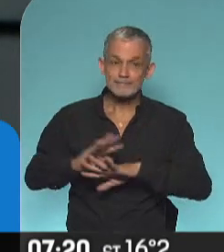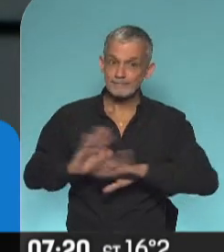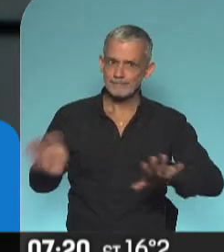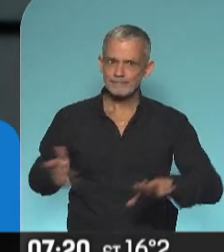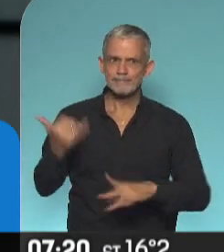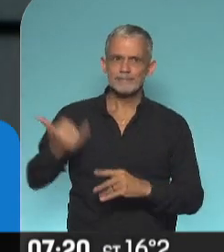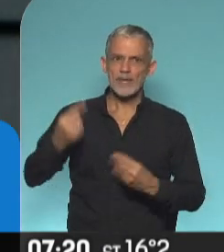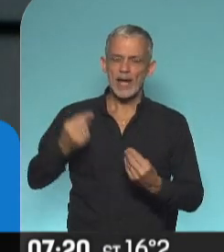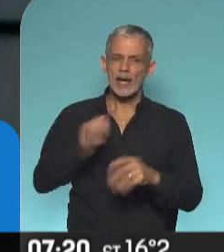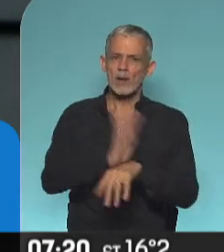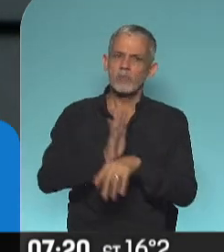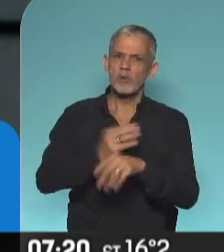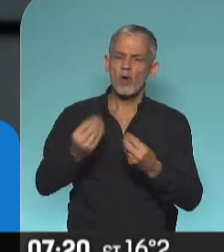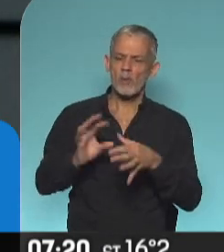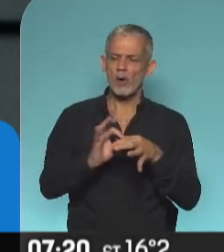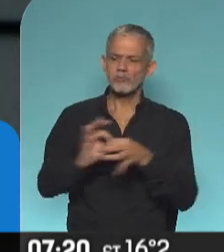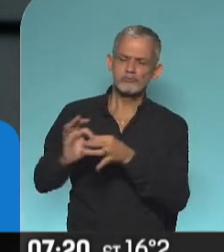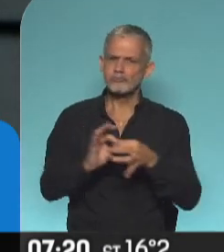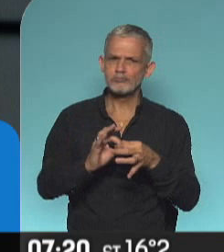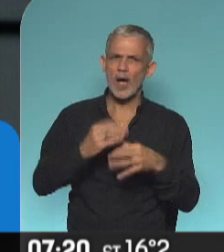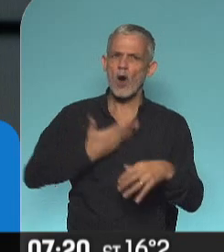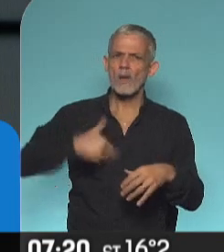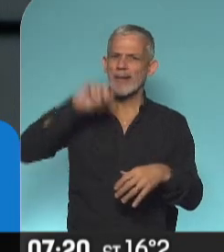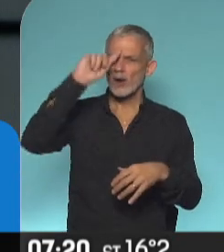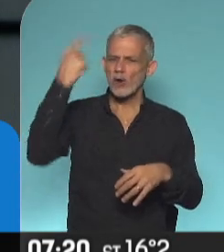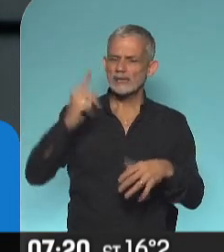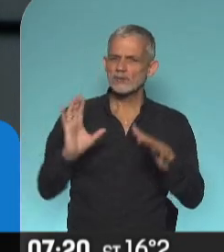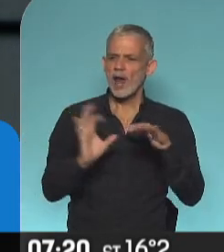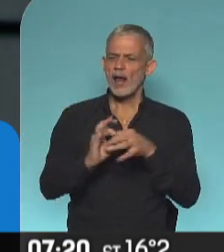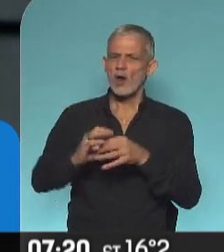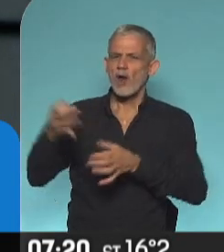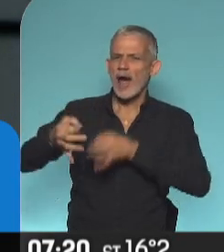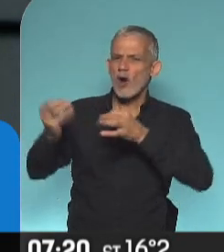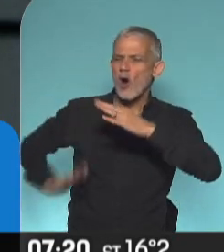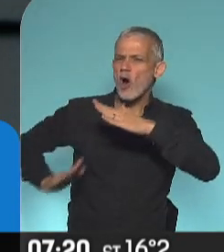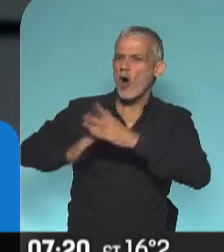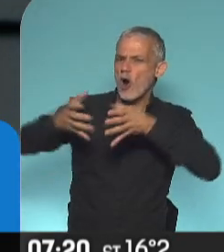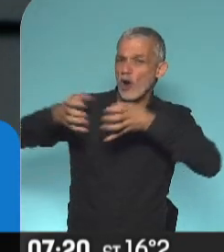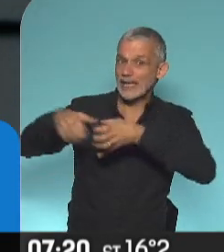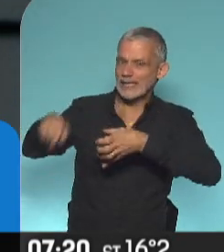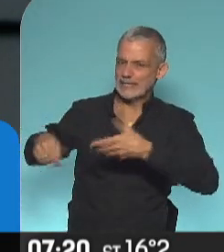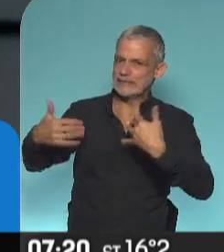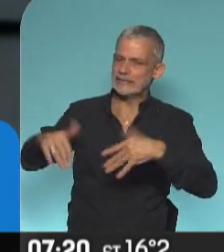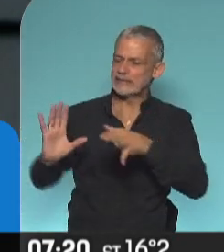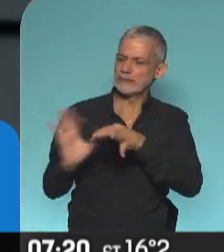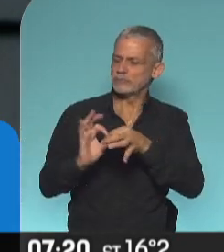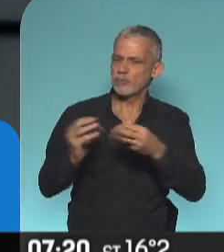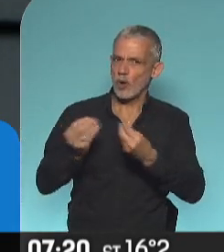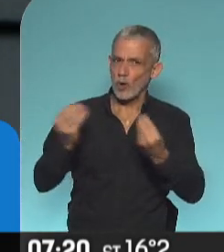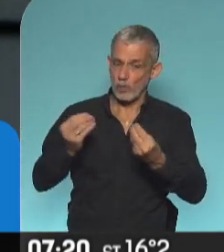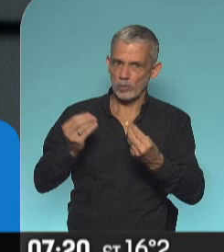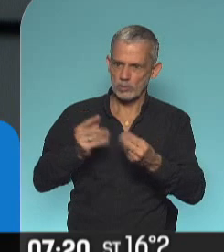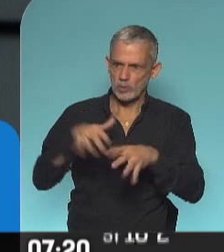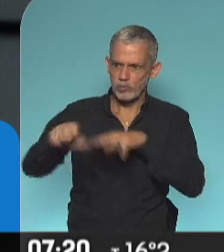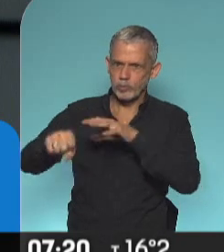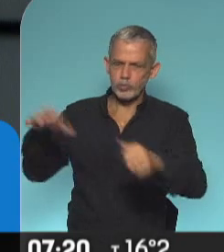plantea cómo va a continuar la relación del Gobierno Nacional con la Corte Suprema de Justicia, pero además están interviniendo los 3 poderes